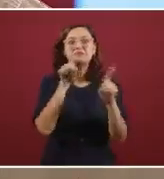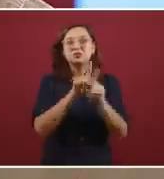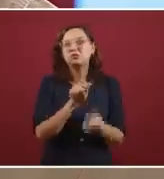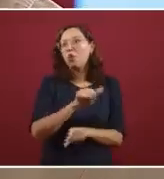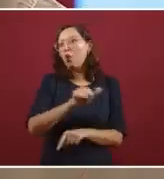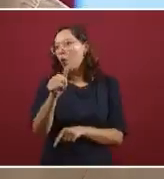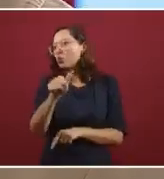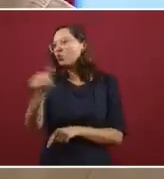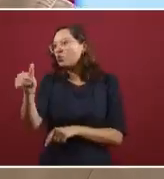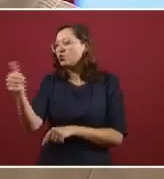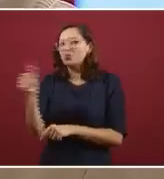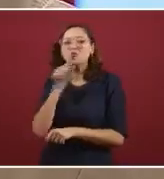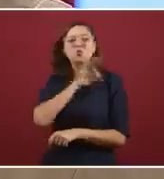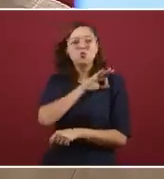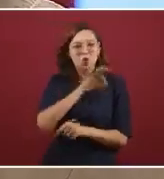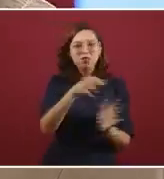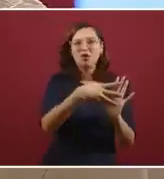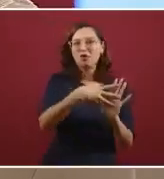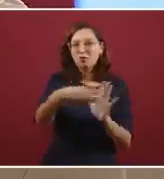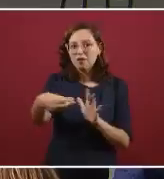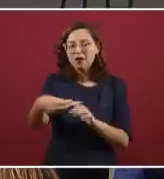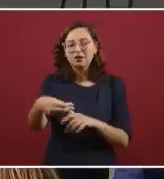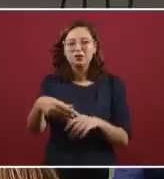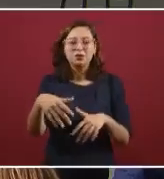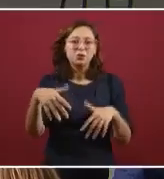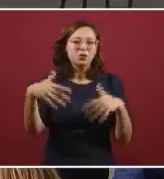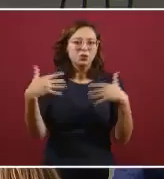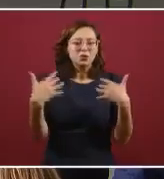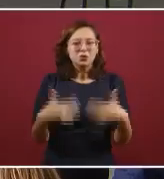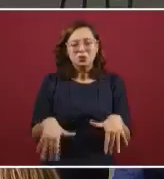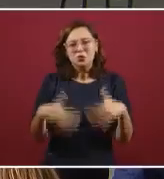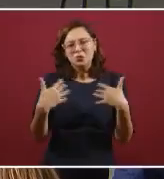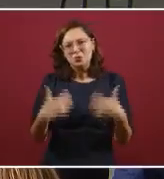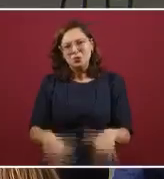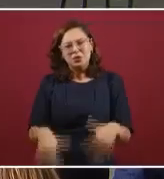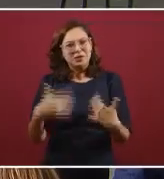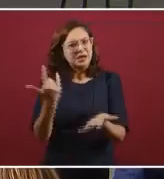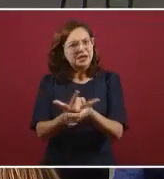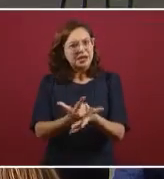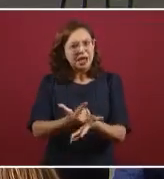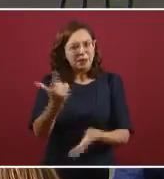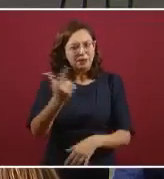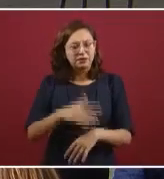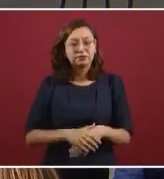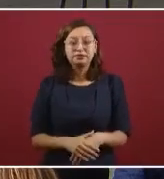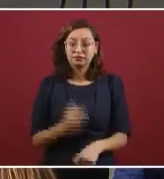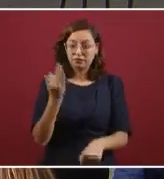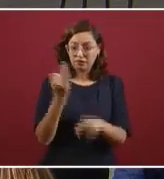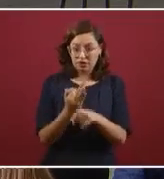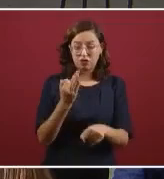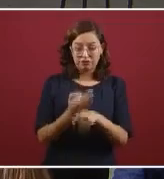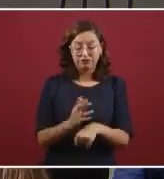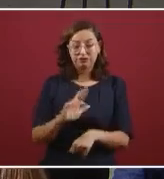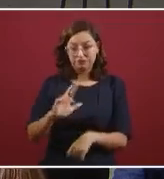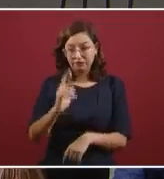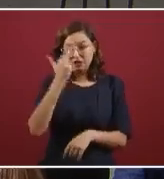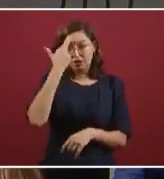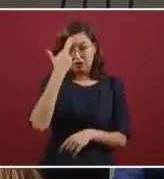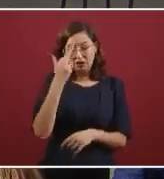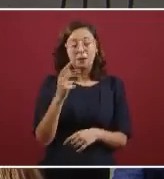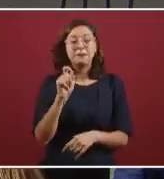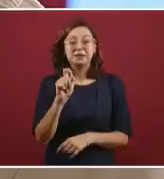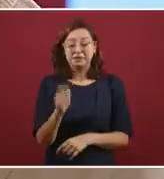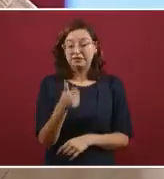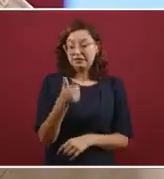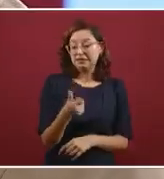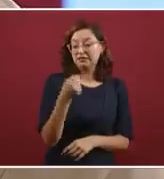el caso de Ayotzinapa. Vamos a hacer rápido una recapitulación. Ustedes recordarán cómo entre el 26 de septiembre del 2014